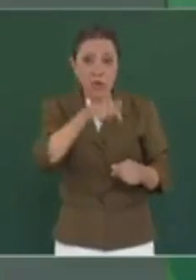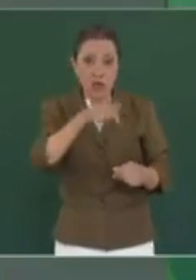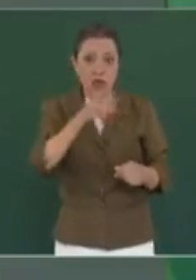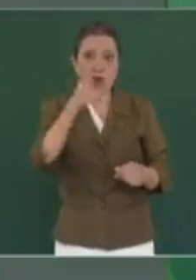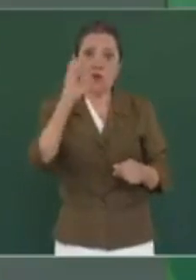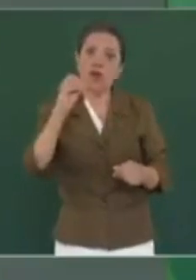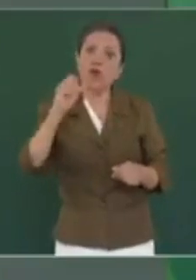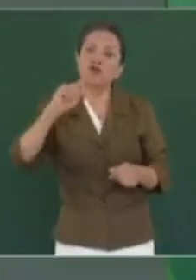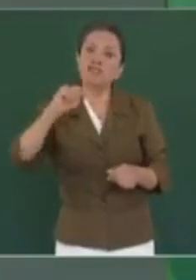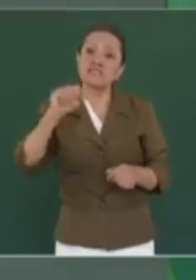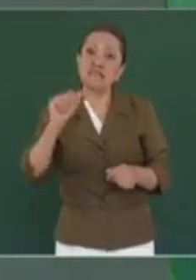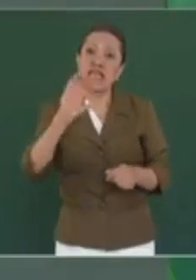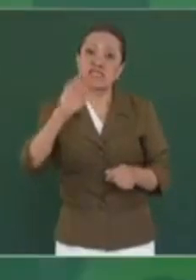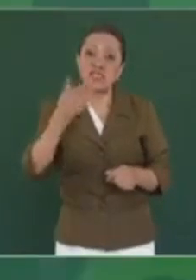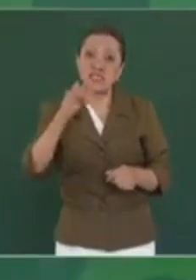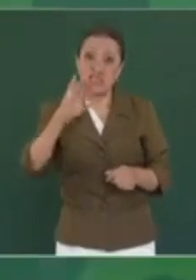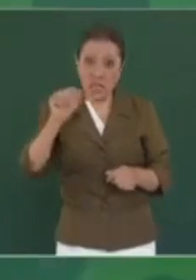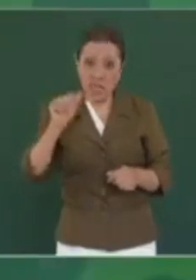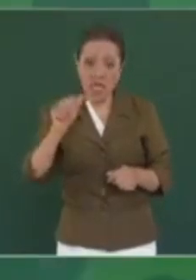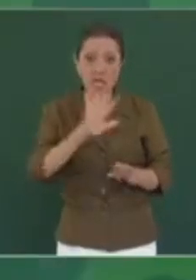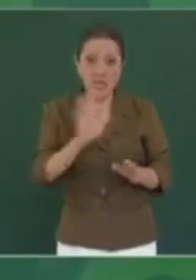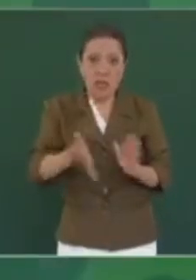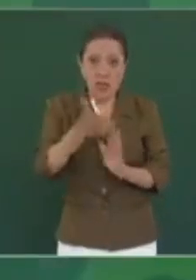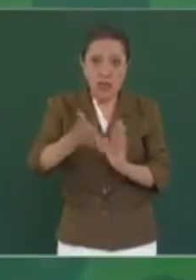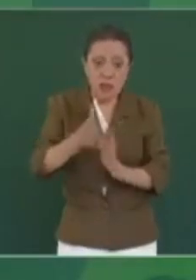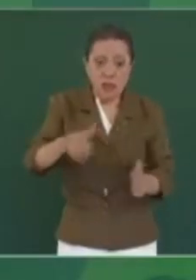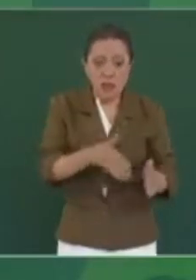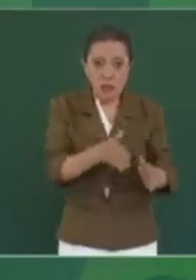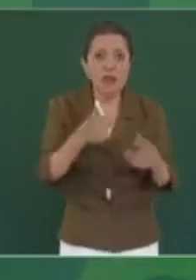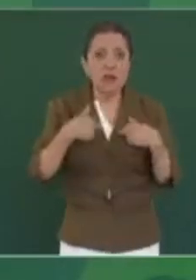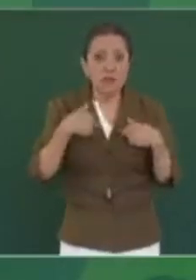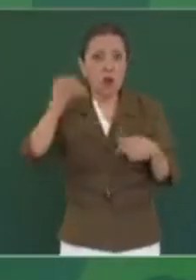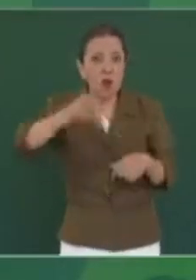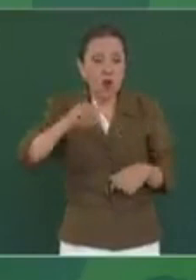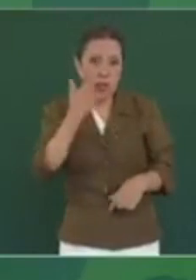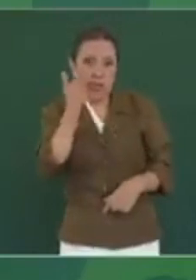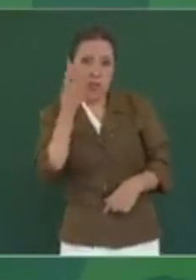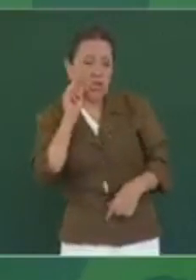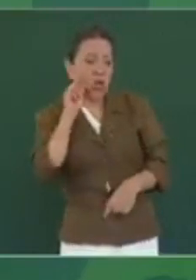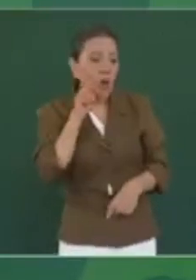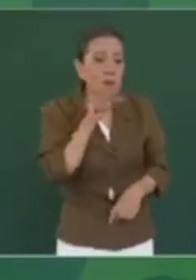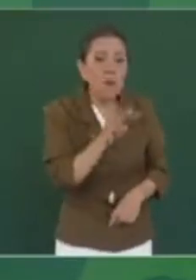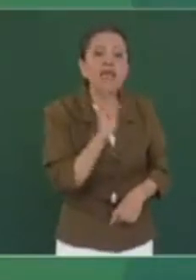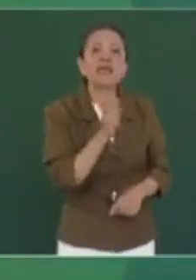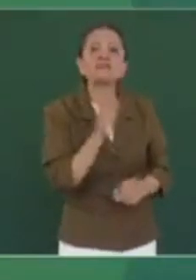Chica. Quiero ver el avance que llevamos